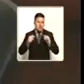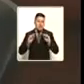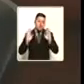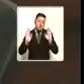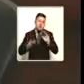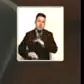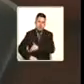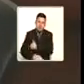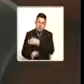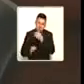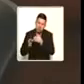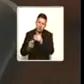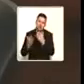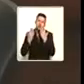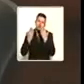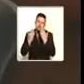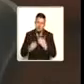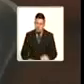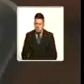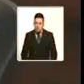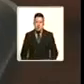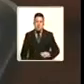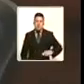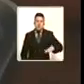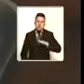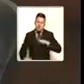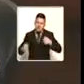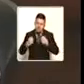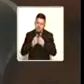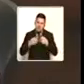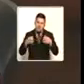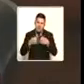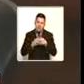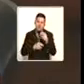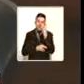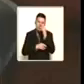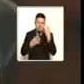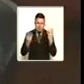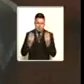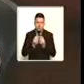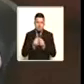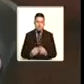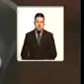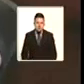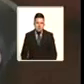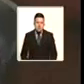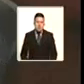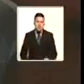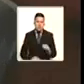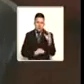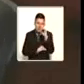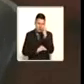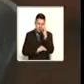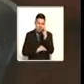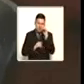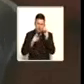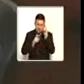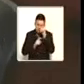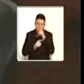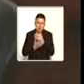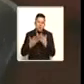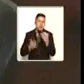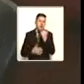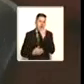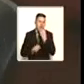menos, señor Ministro de Justicia, sirvan para que ese vínculo y esa cooperación con la Fiscalía nos permita que en Colombia reflexionemos sobre